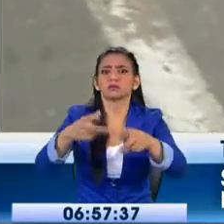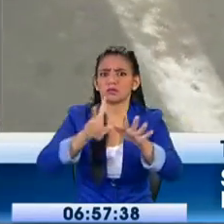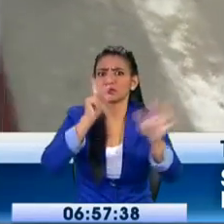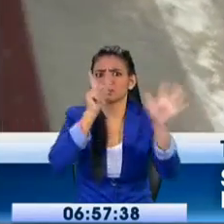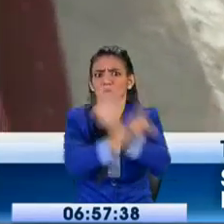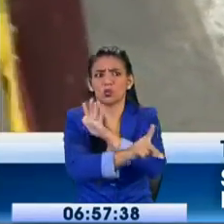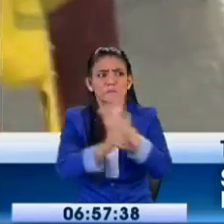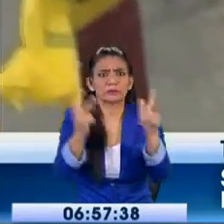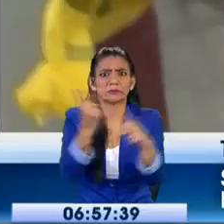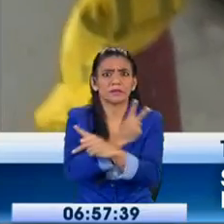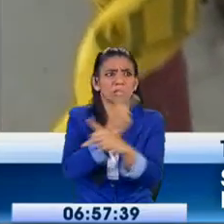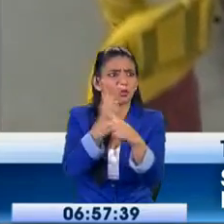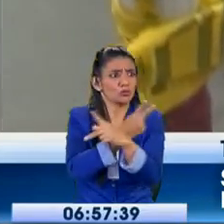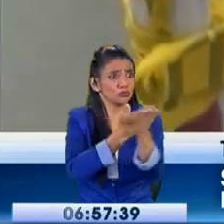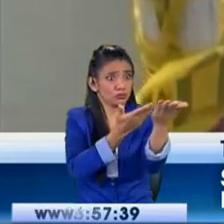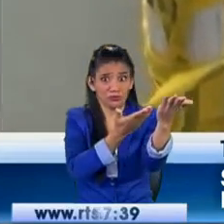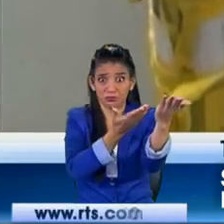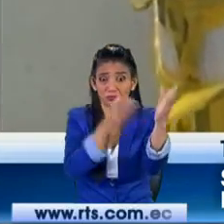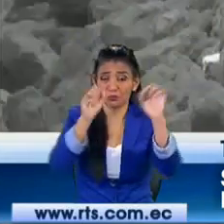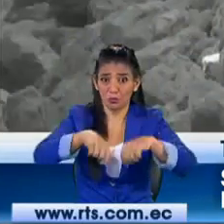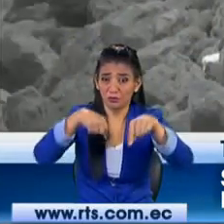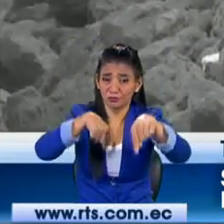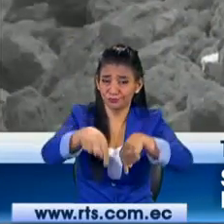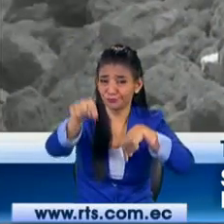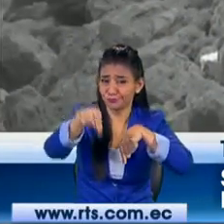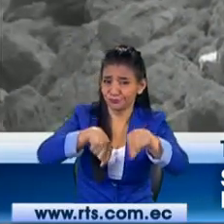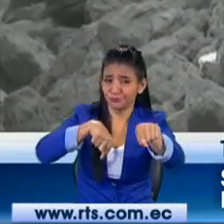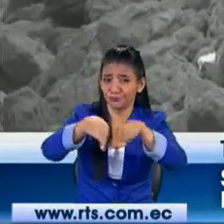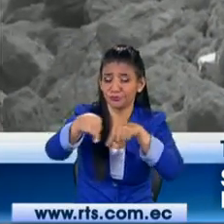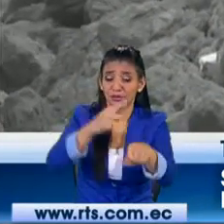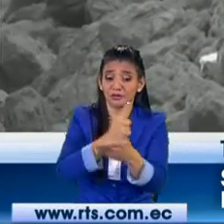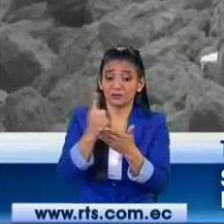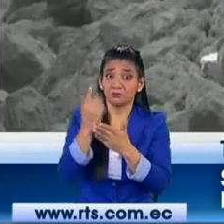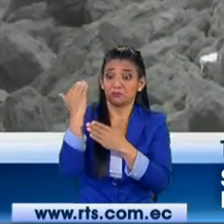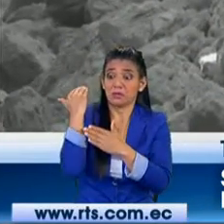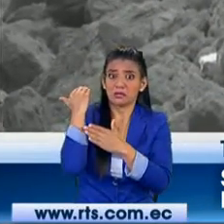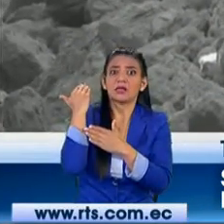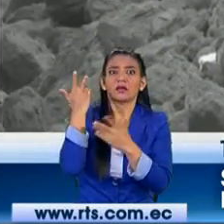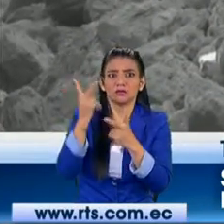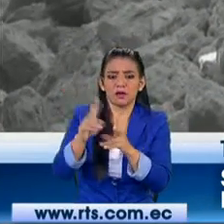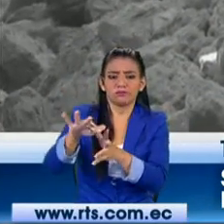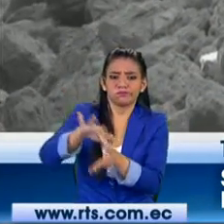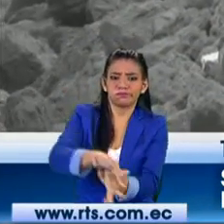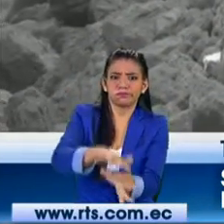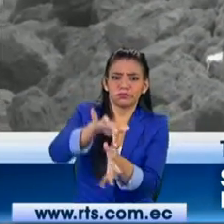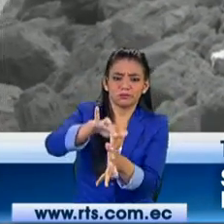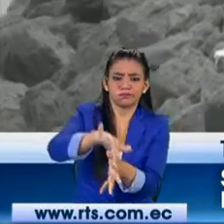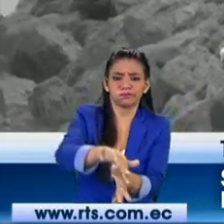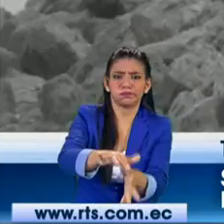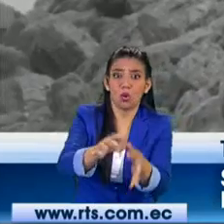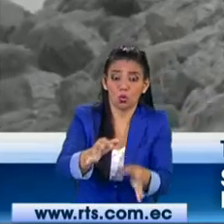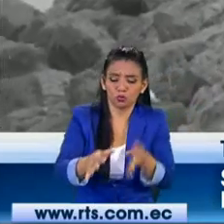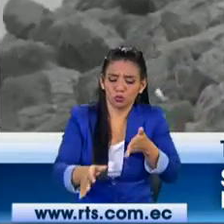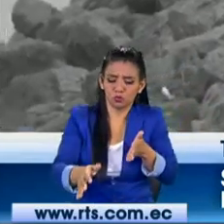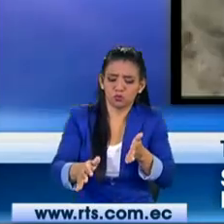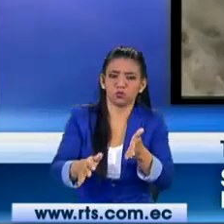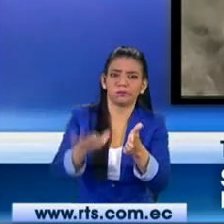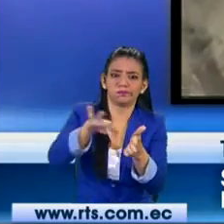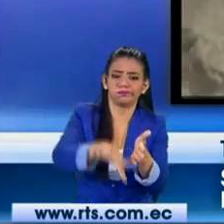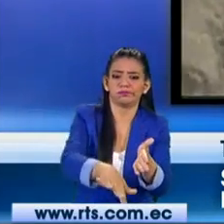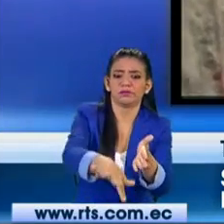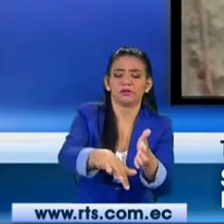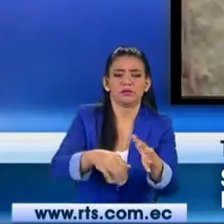ha convertido transitar por este trayecto de la vía, que la semana anterior sufrió el desmoronamiento de un tramo de la calzada.